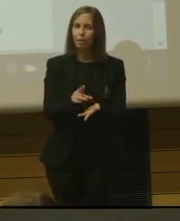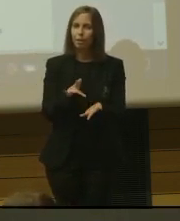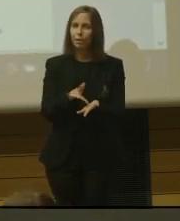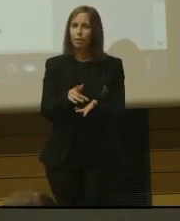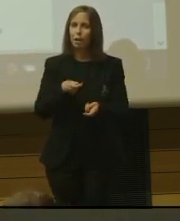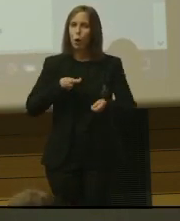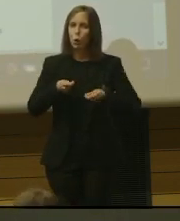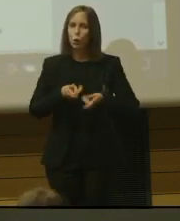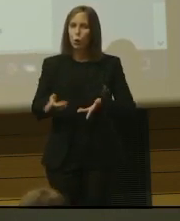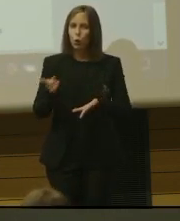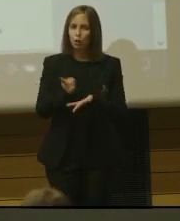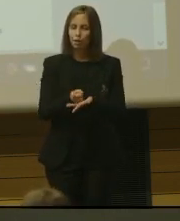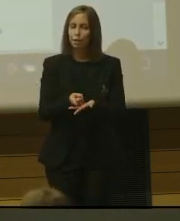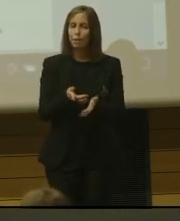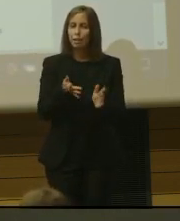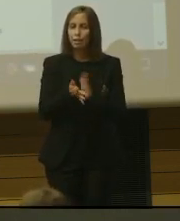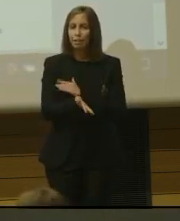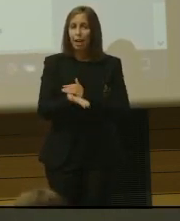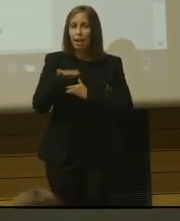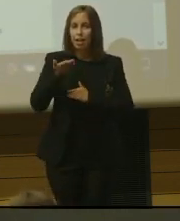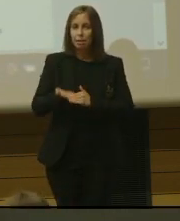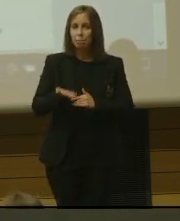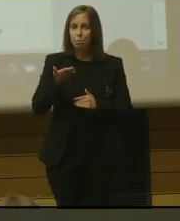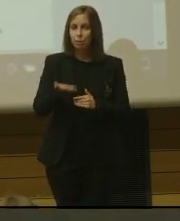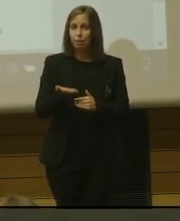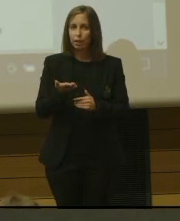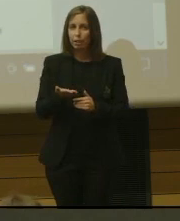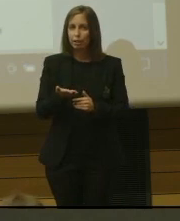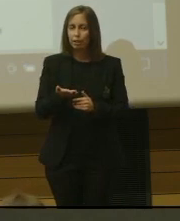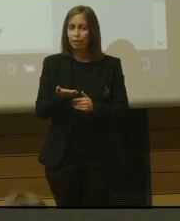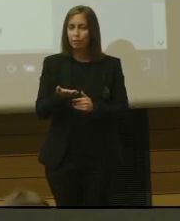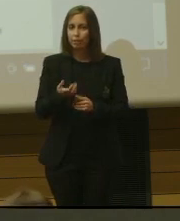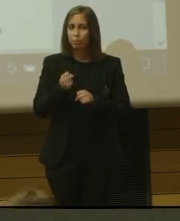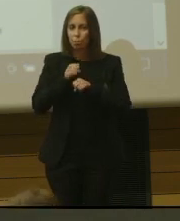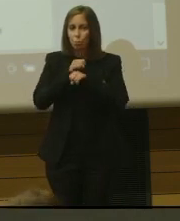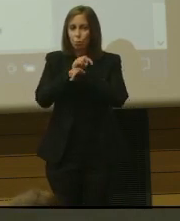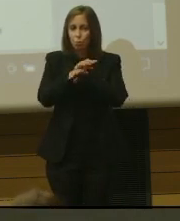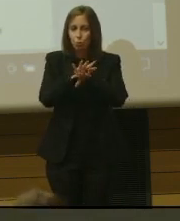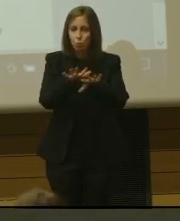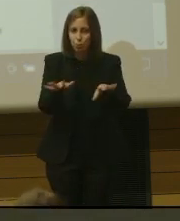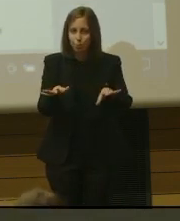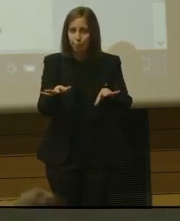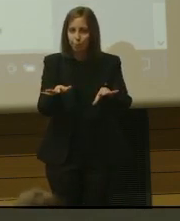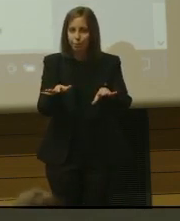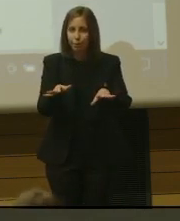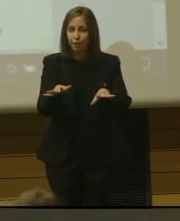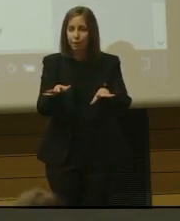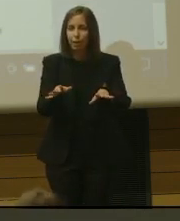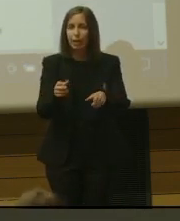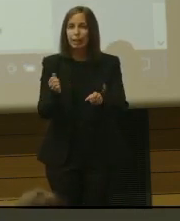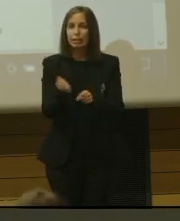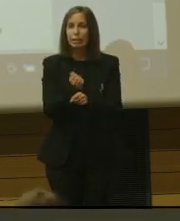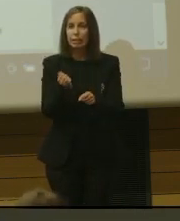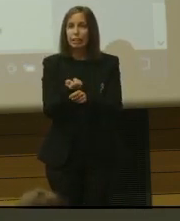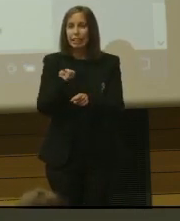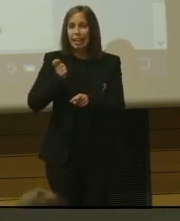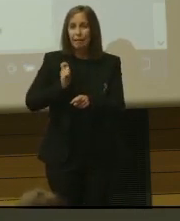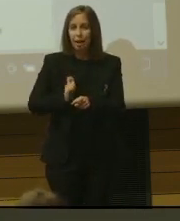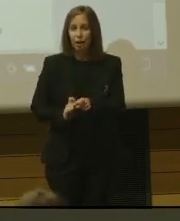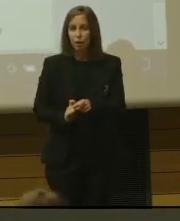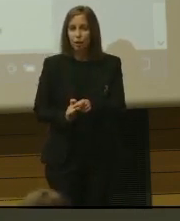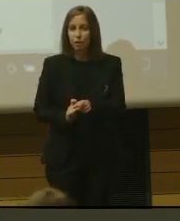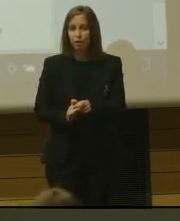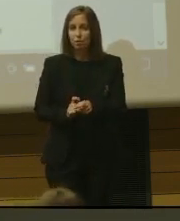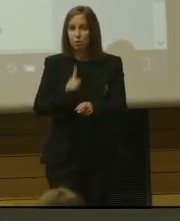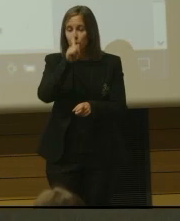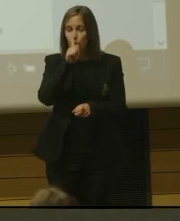manejar. Quiero decir con esto la importancia que tiene muchas veces de los mensajes que se trasladan desde los mismos trabajadores. Yo no sé los perfiles que hay hoy aquí,